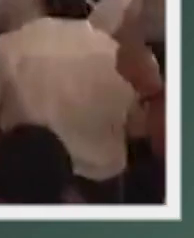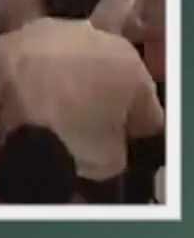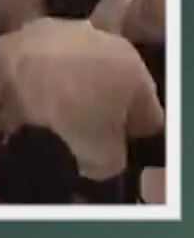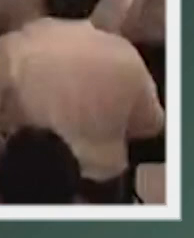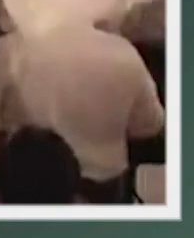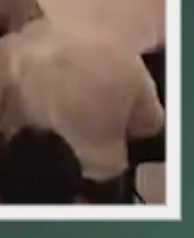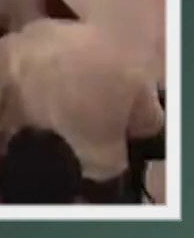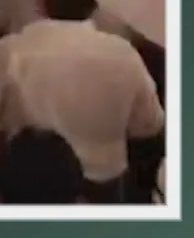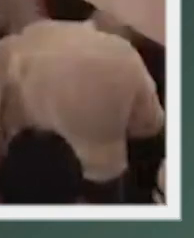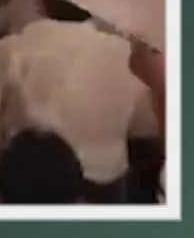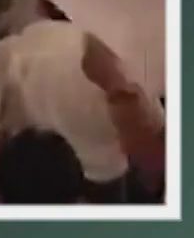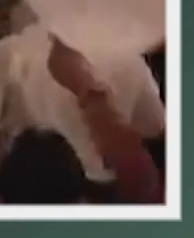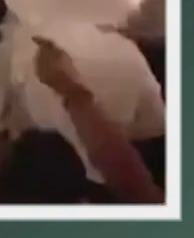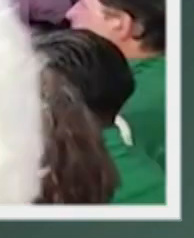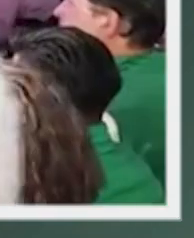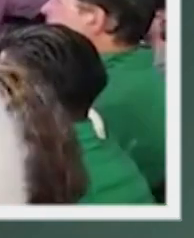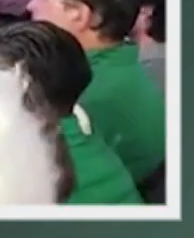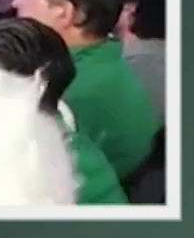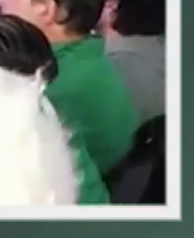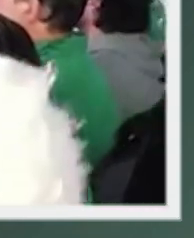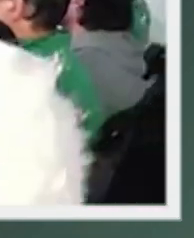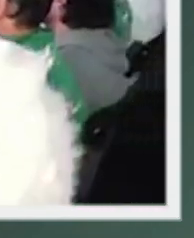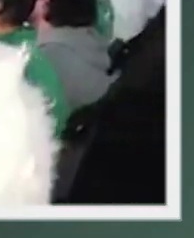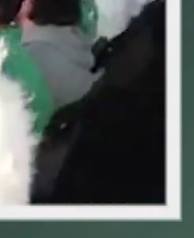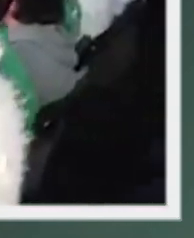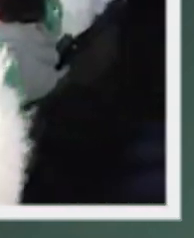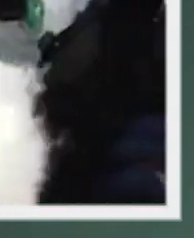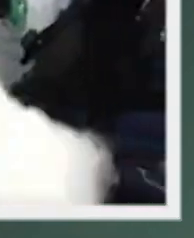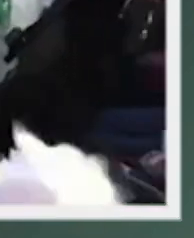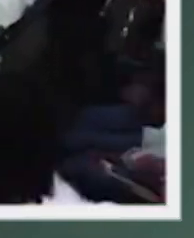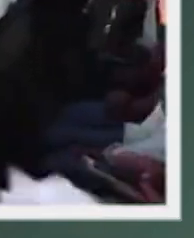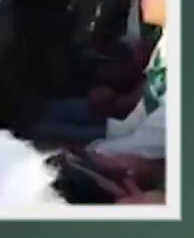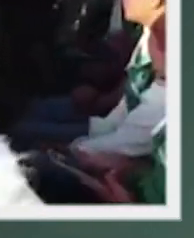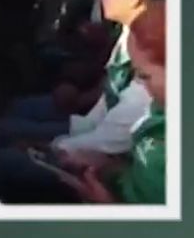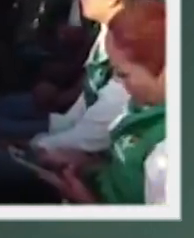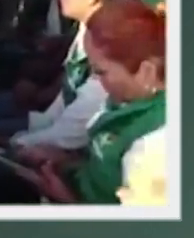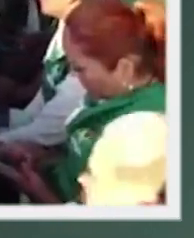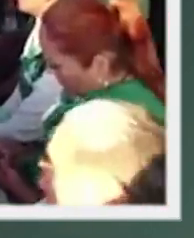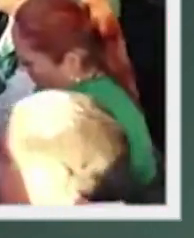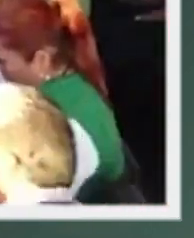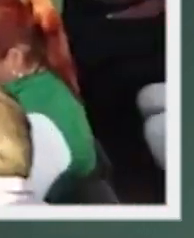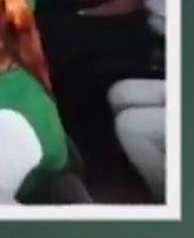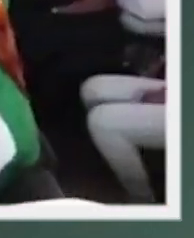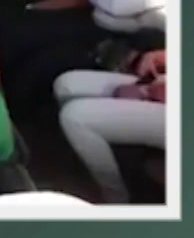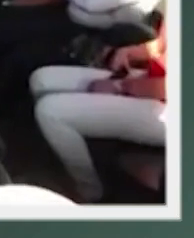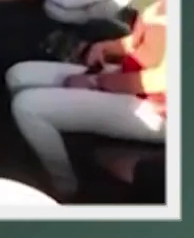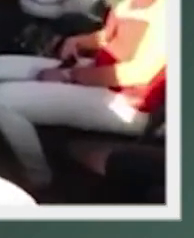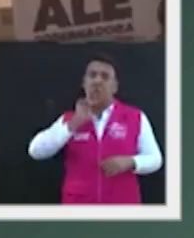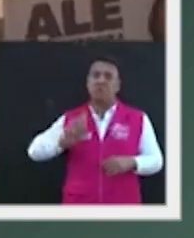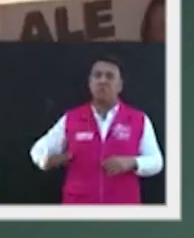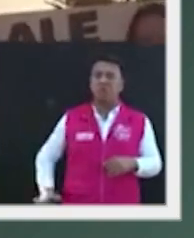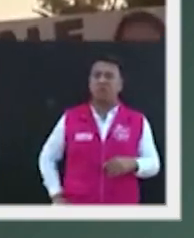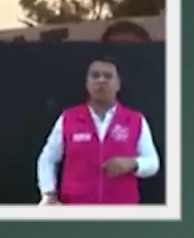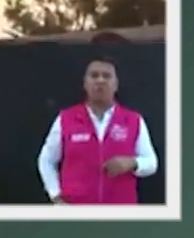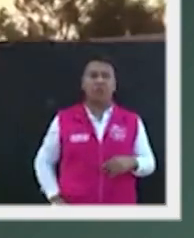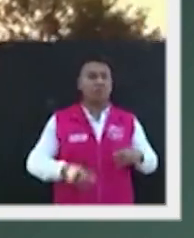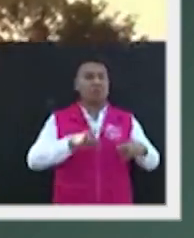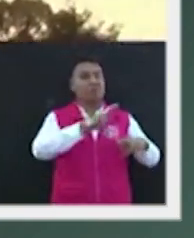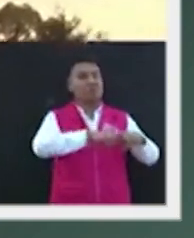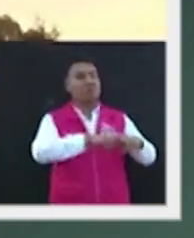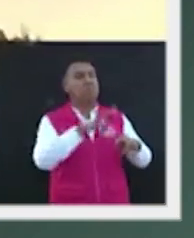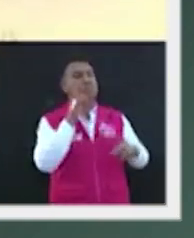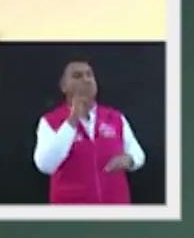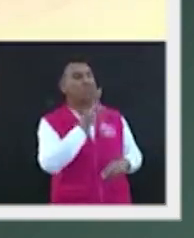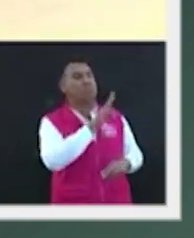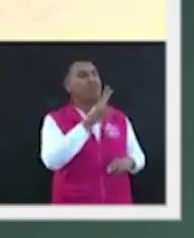dos opciones en el Estado de México, ¿considera que los partidos a los cuales representan digamos que